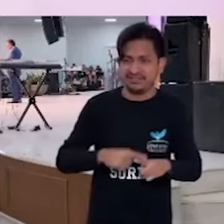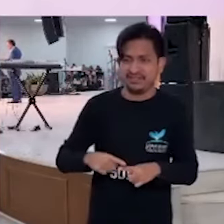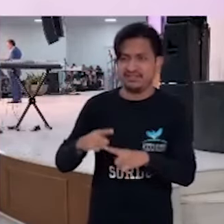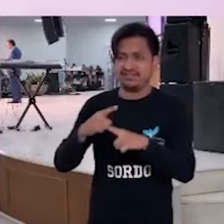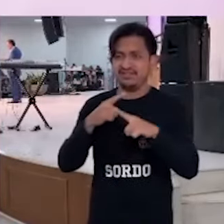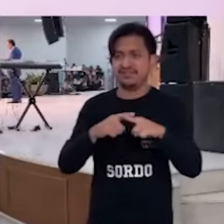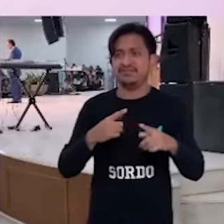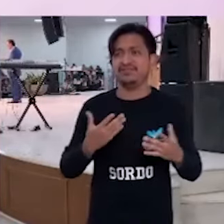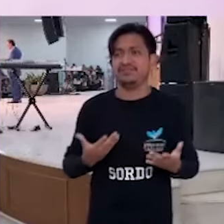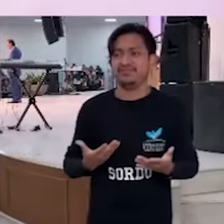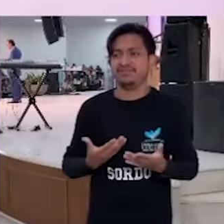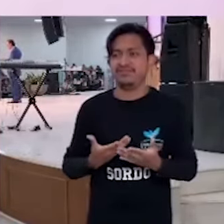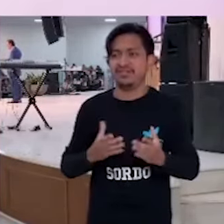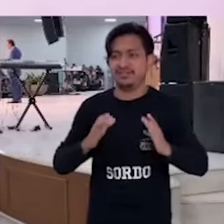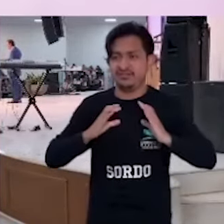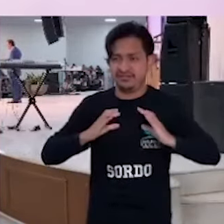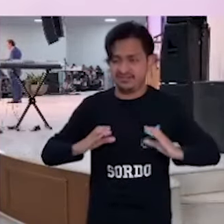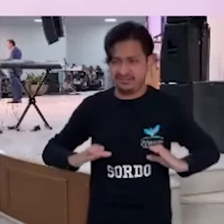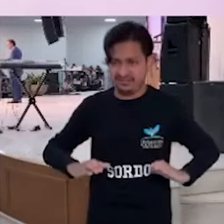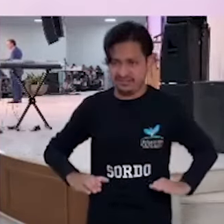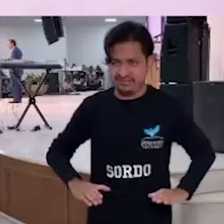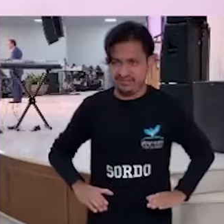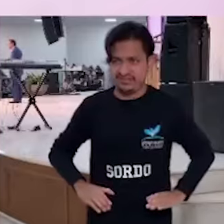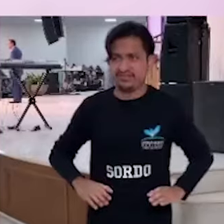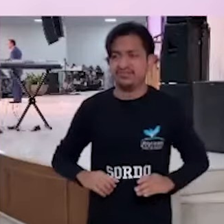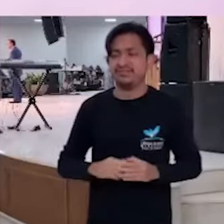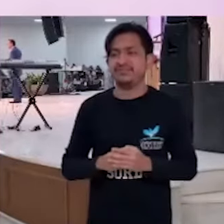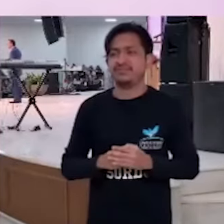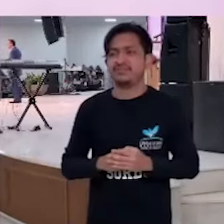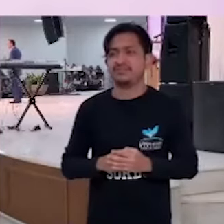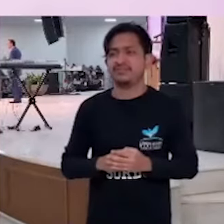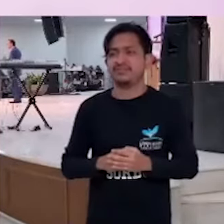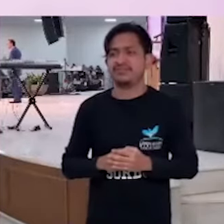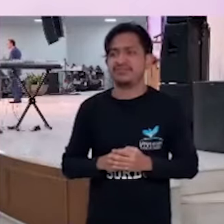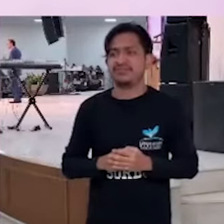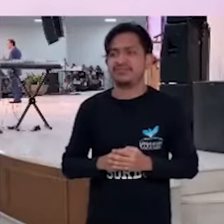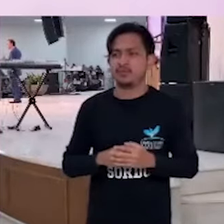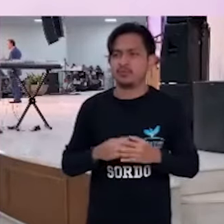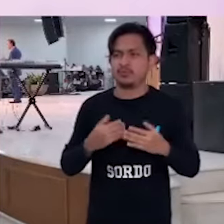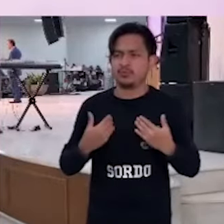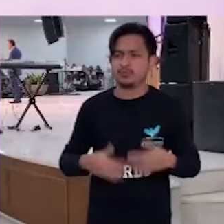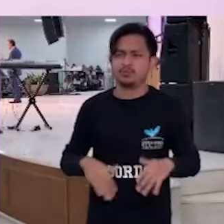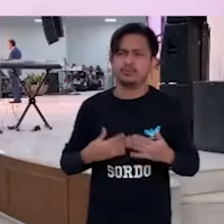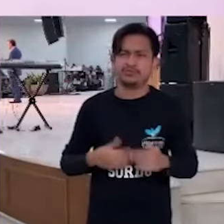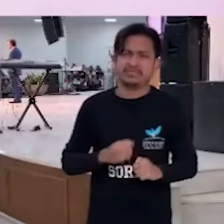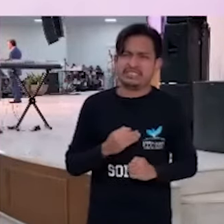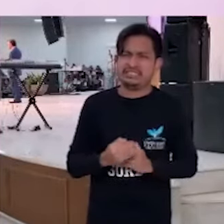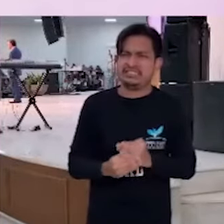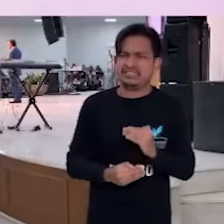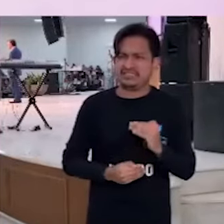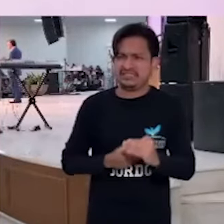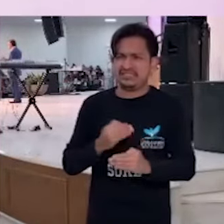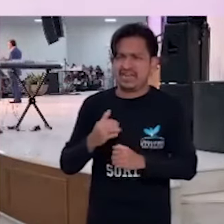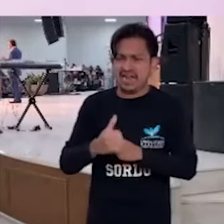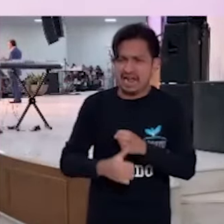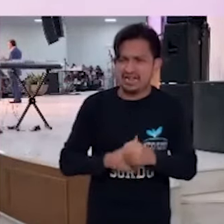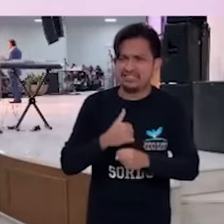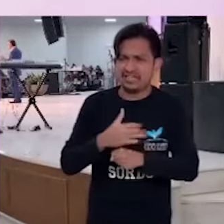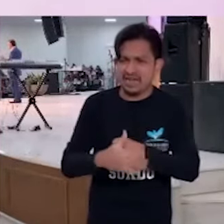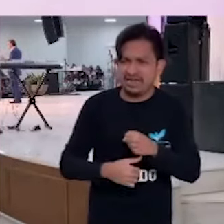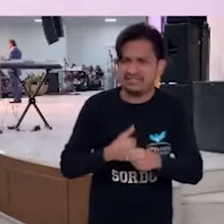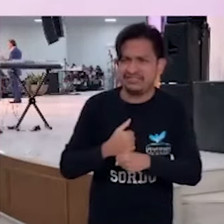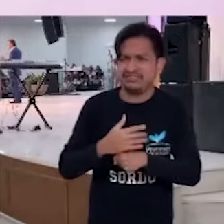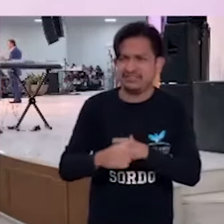carácter, hermanos, es algo que toma muchos años construir, desarrollar, pero en